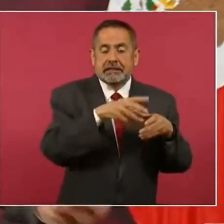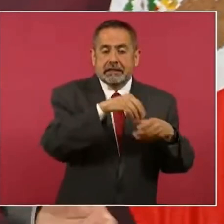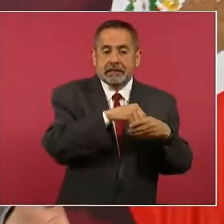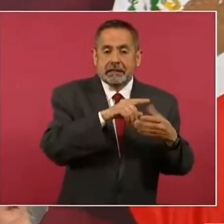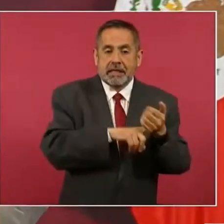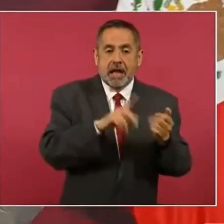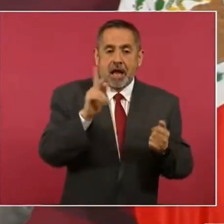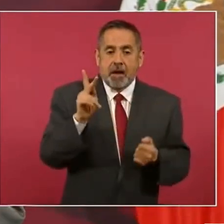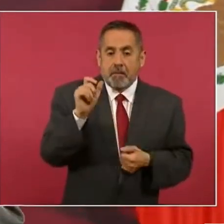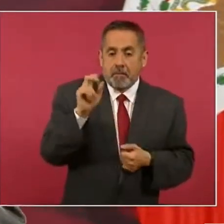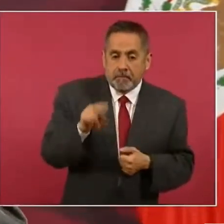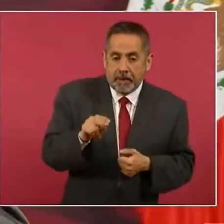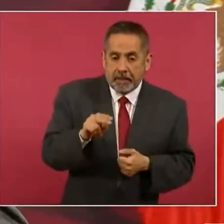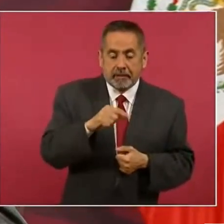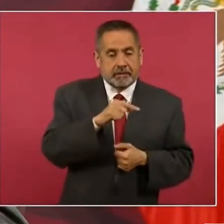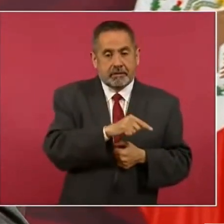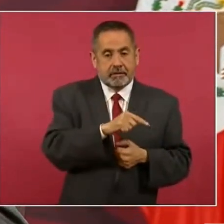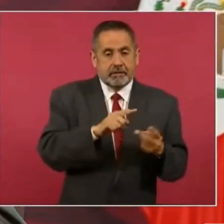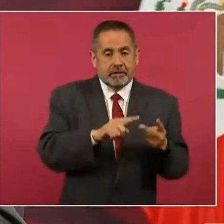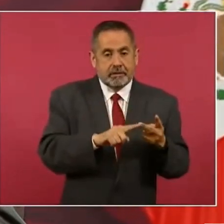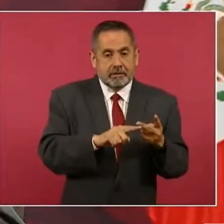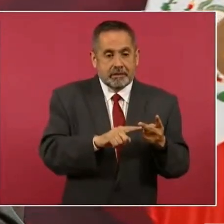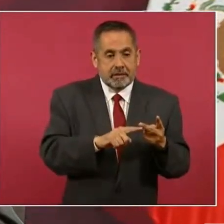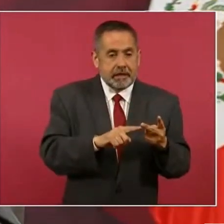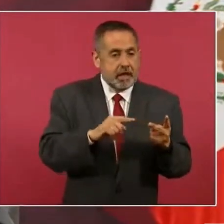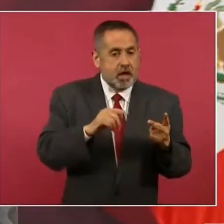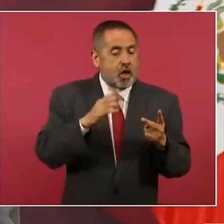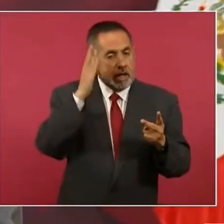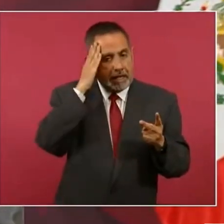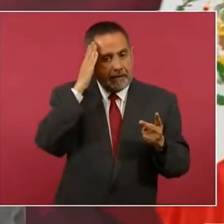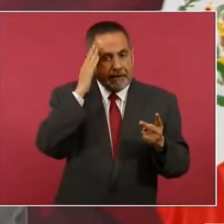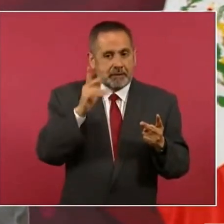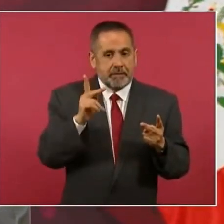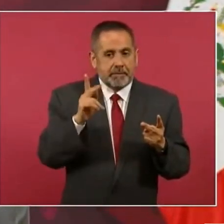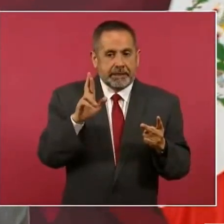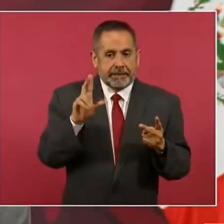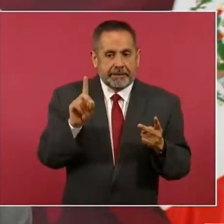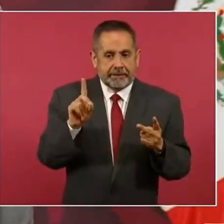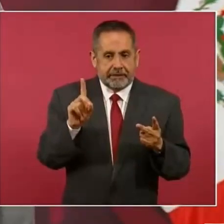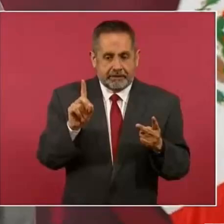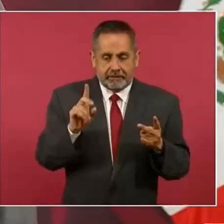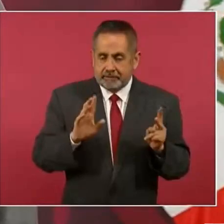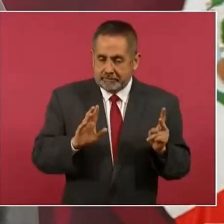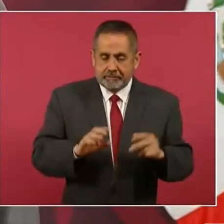del PAN y los dirigentes del PRD.